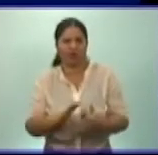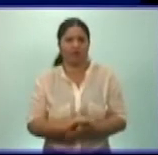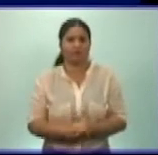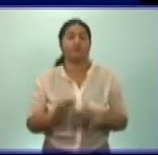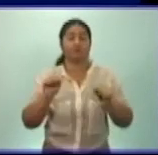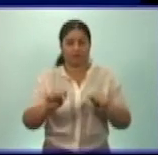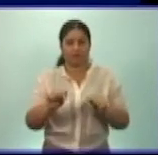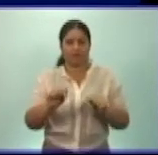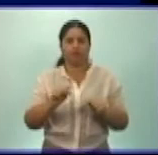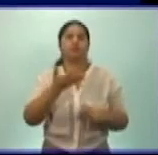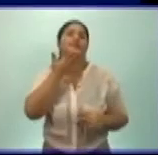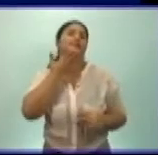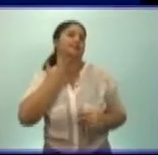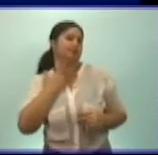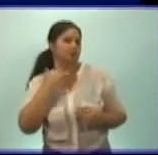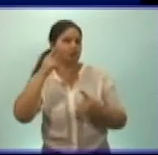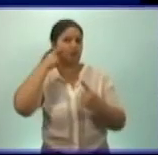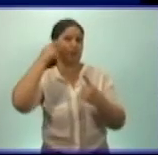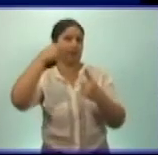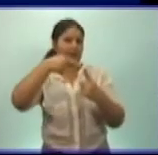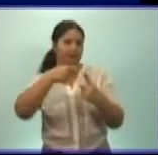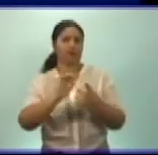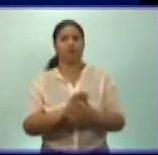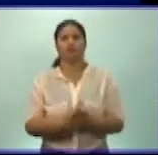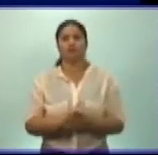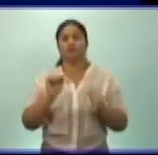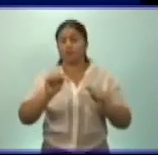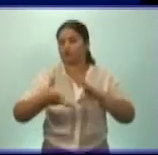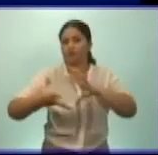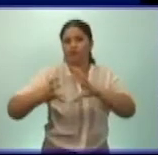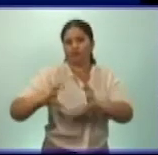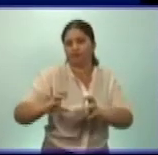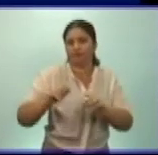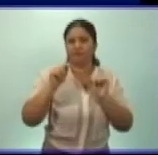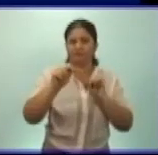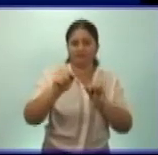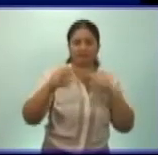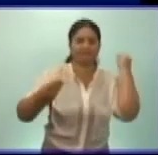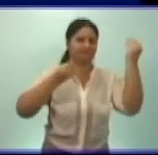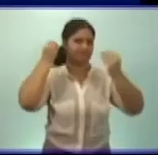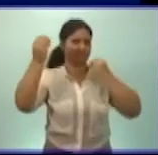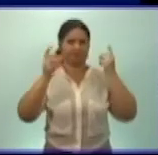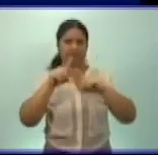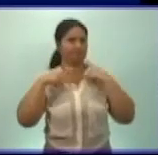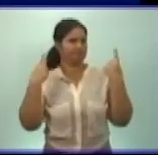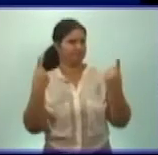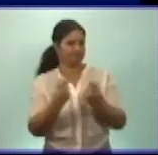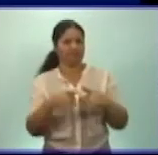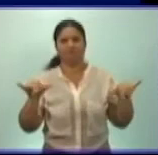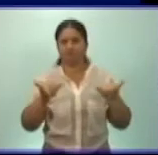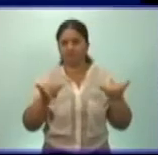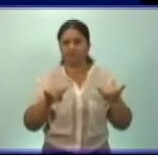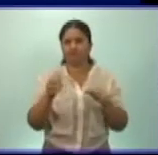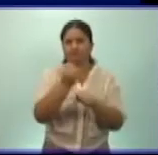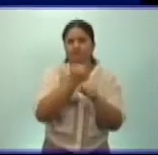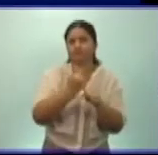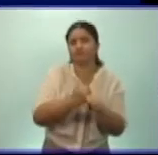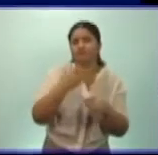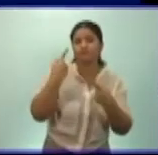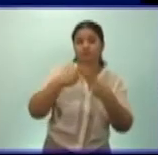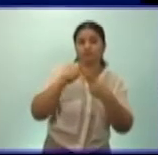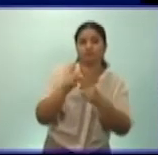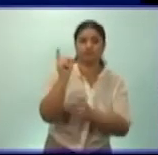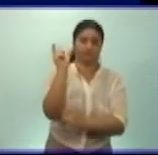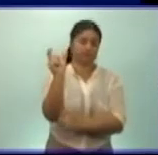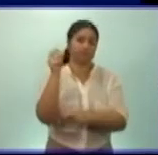un artista como él. También utiliza, por ejemplo, las palabras ultranza para referirse, es